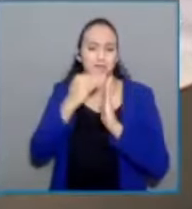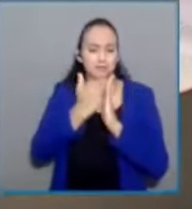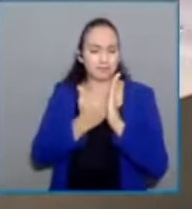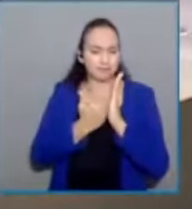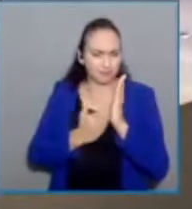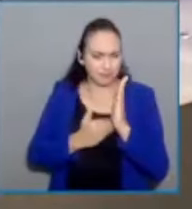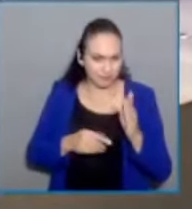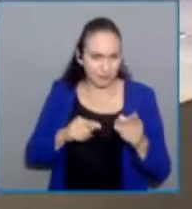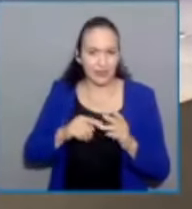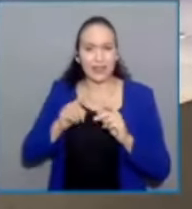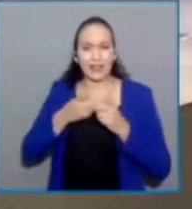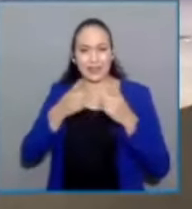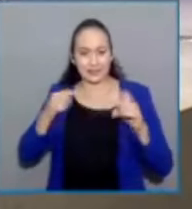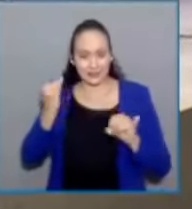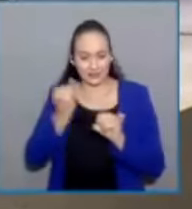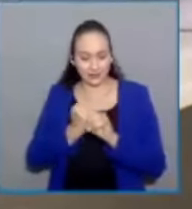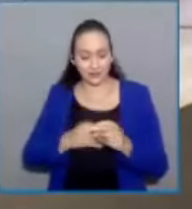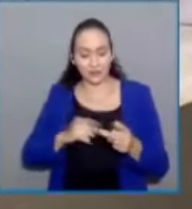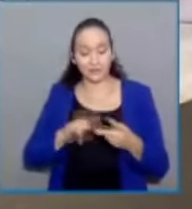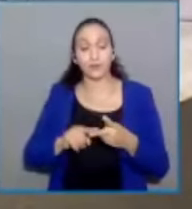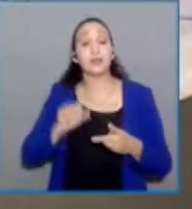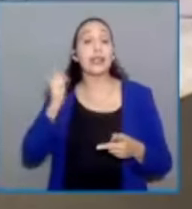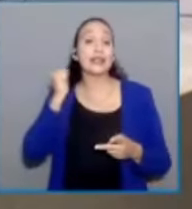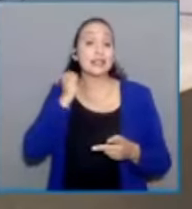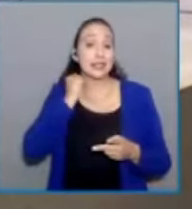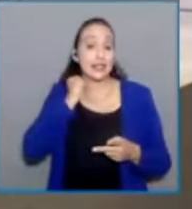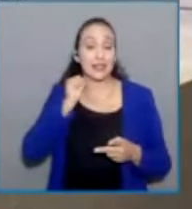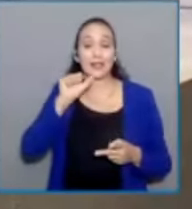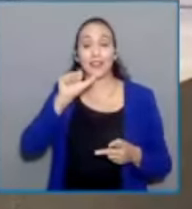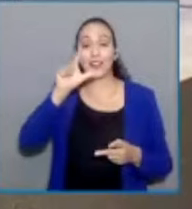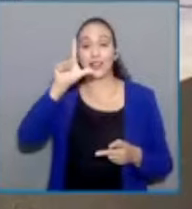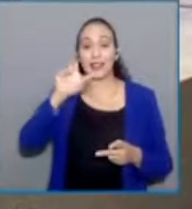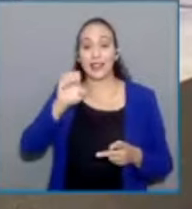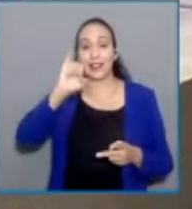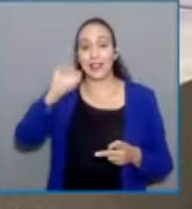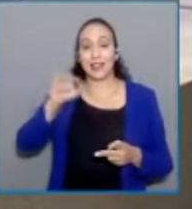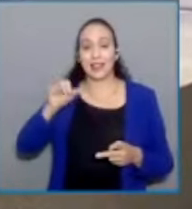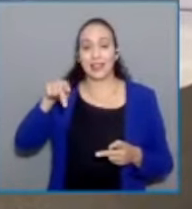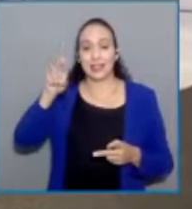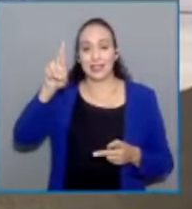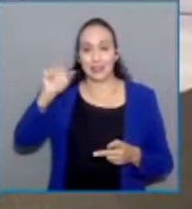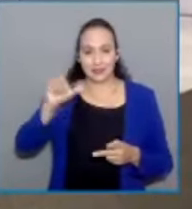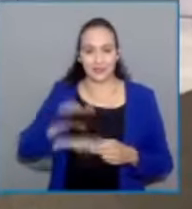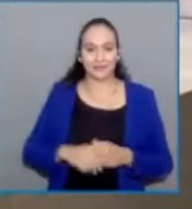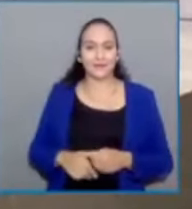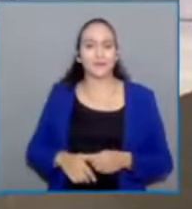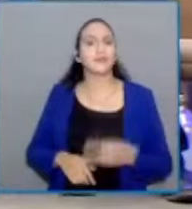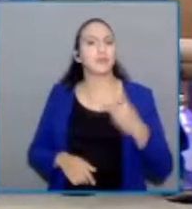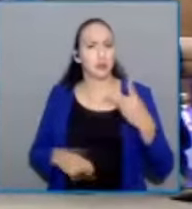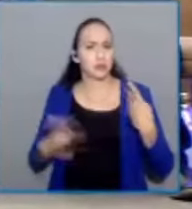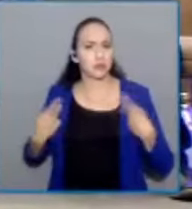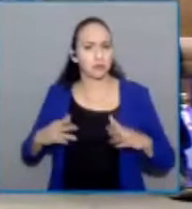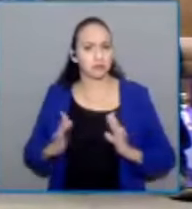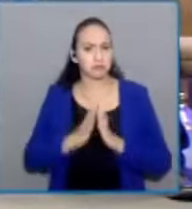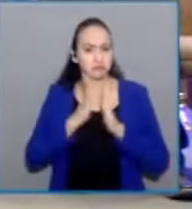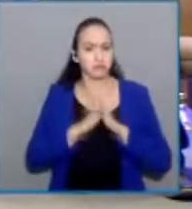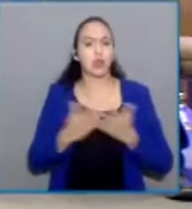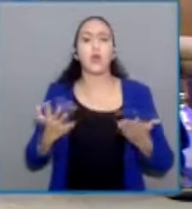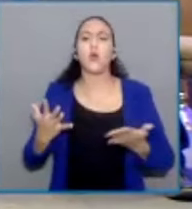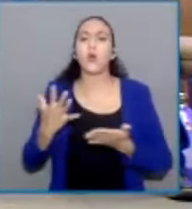internet y la senadora Alejandra lagunes en la deliberación de los ganadores Además del